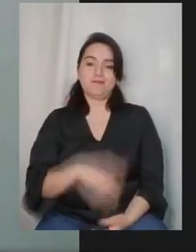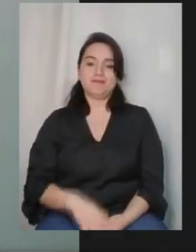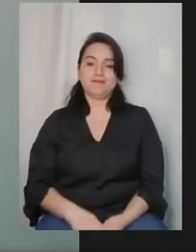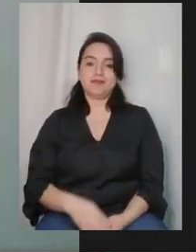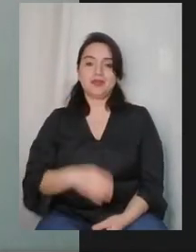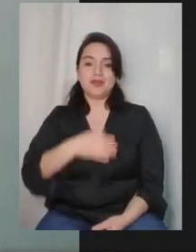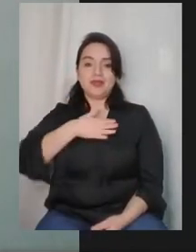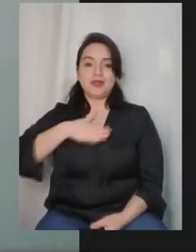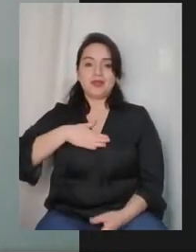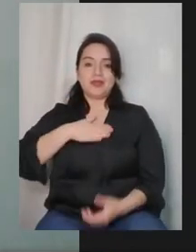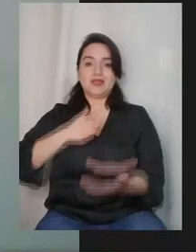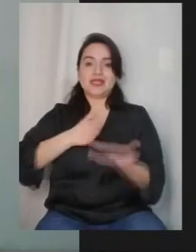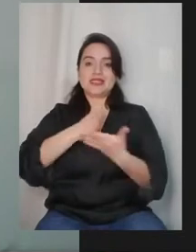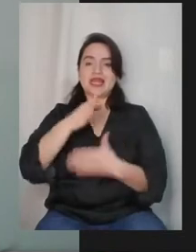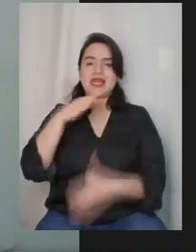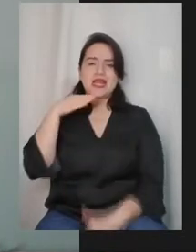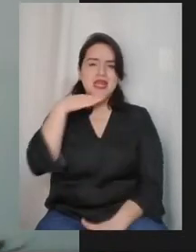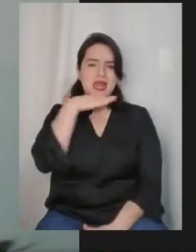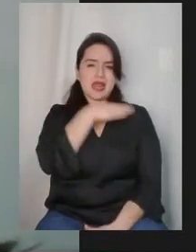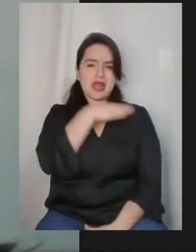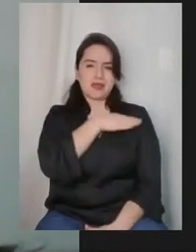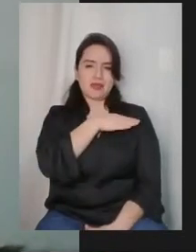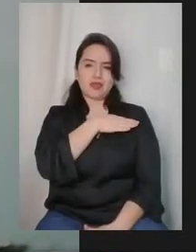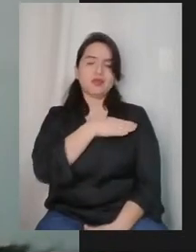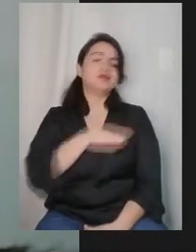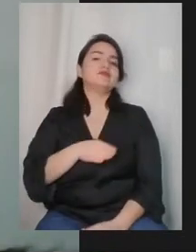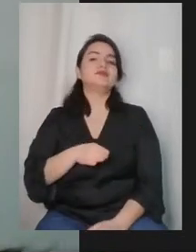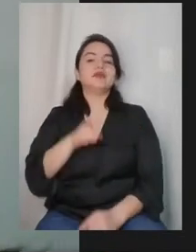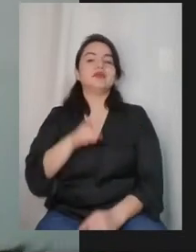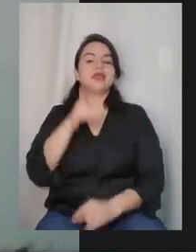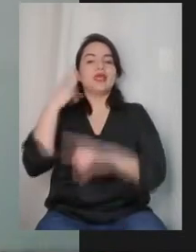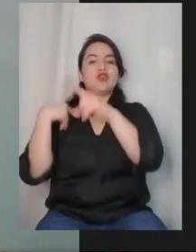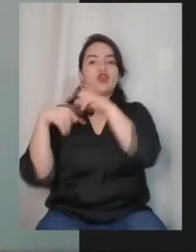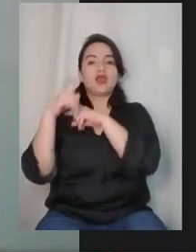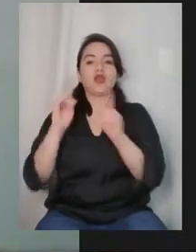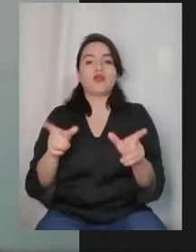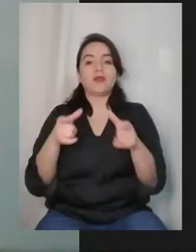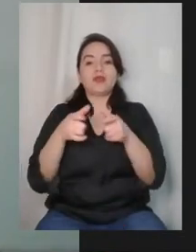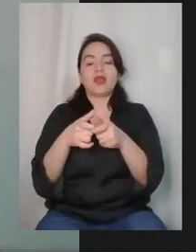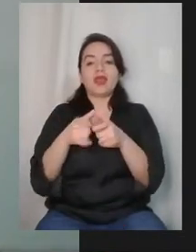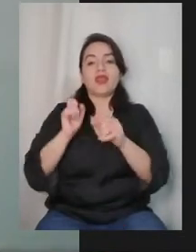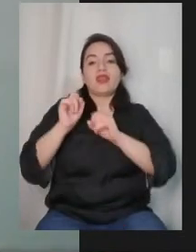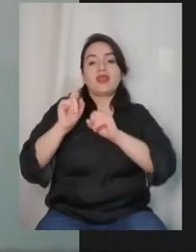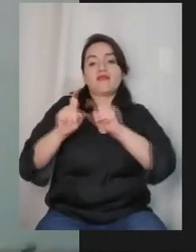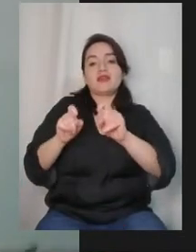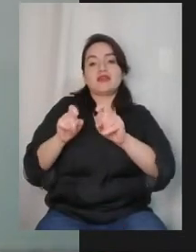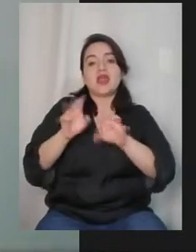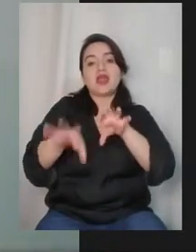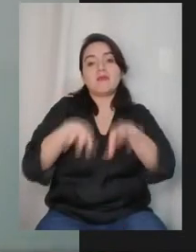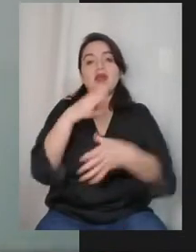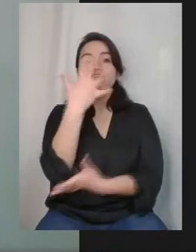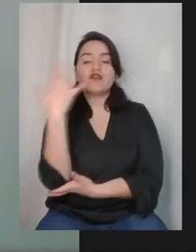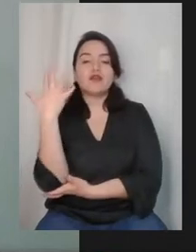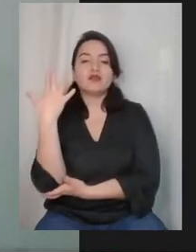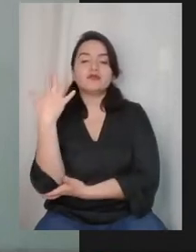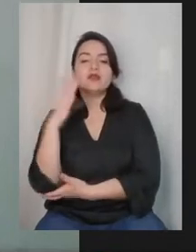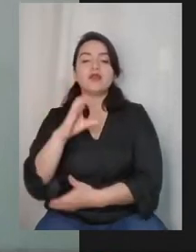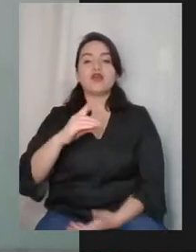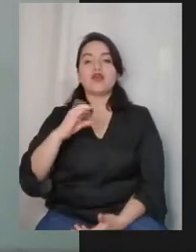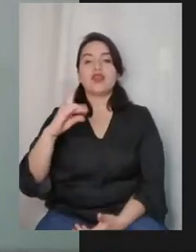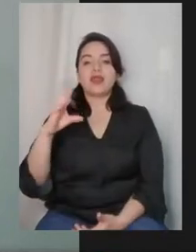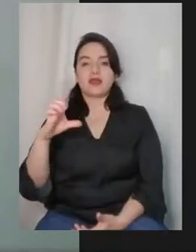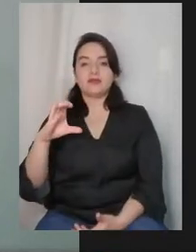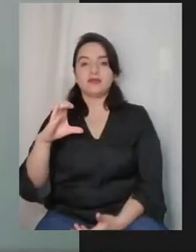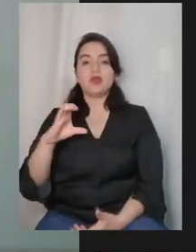rápidamente, en realidad, con la historia. El Comité Pro Defensa de la Fauna y Flora CODEF es una organización no gubernamental,